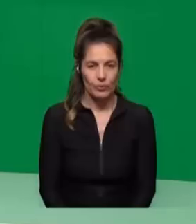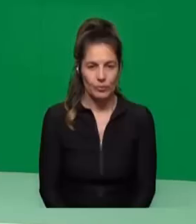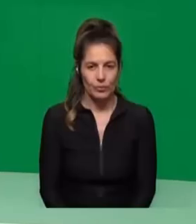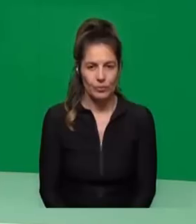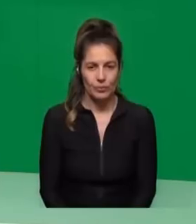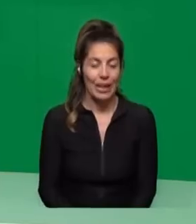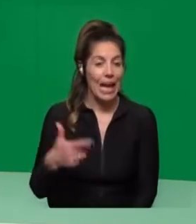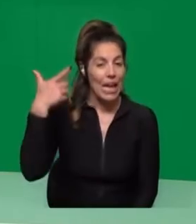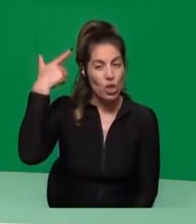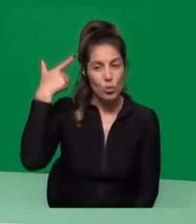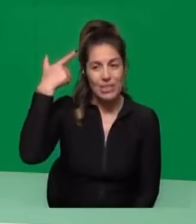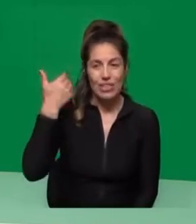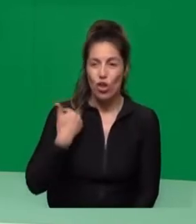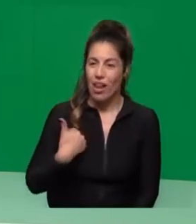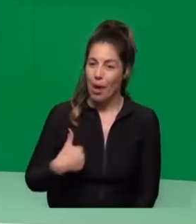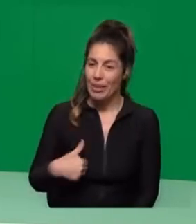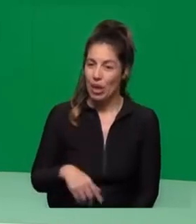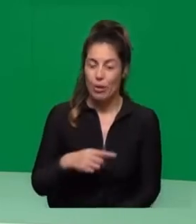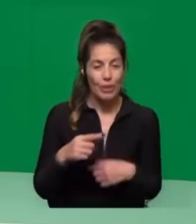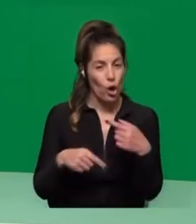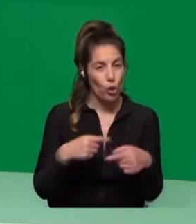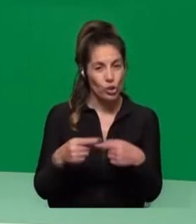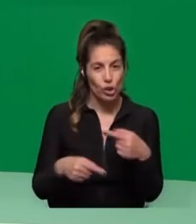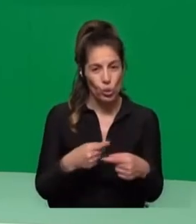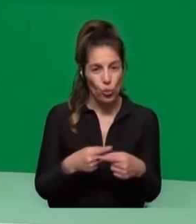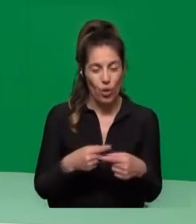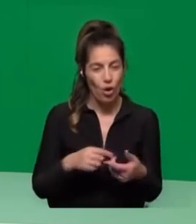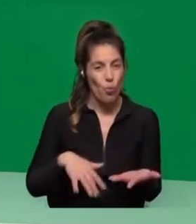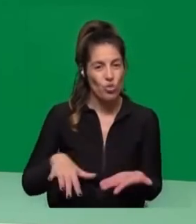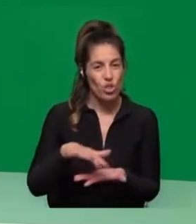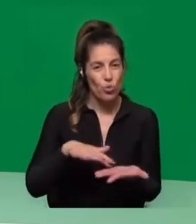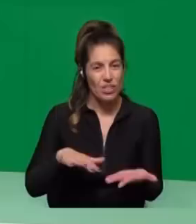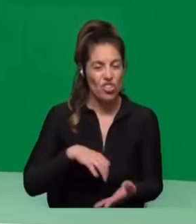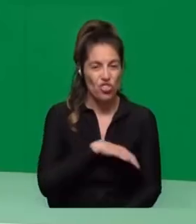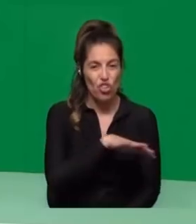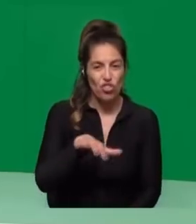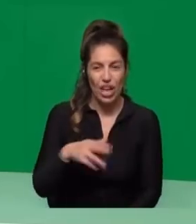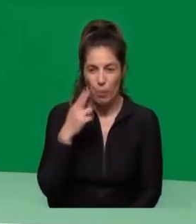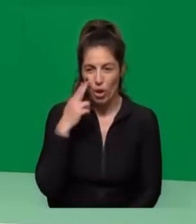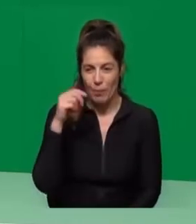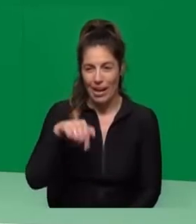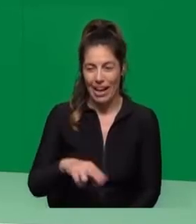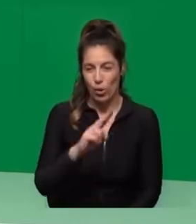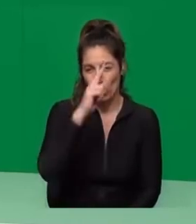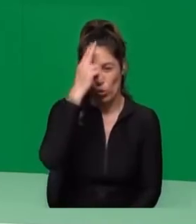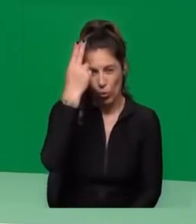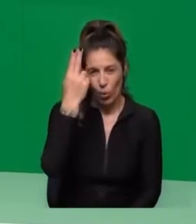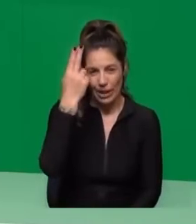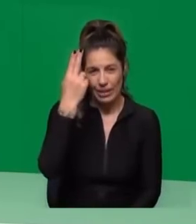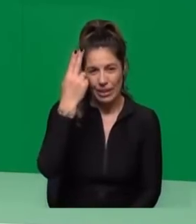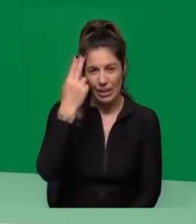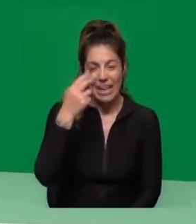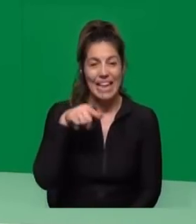el suicidio Lamentablemente sigue dando que hablar como fenómeno social en Uruguay como problema que afecta a la población y